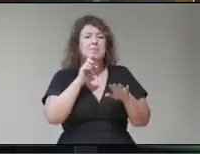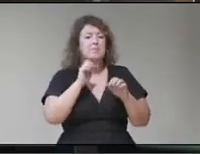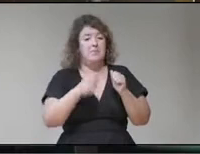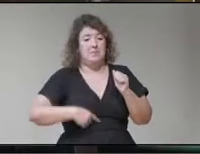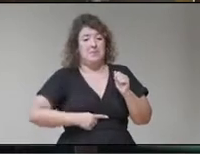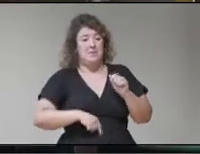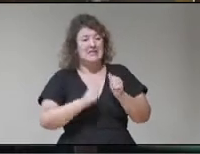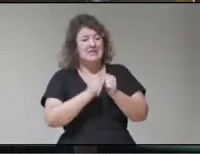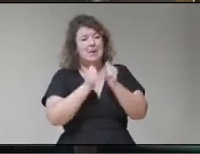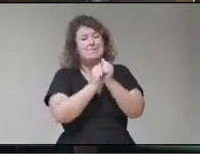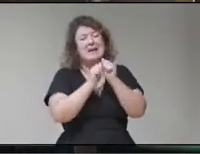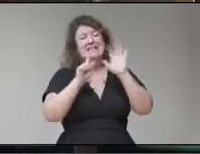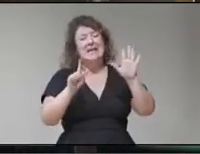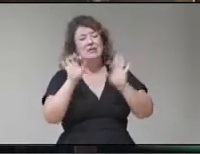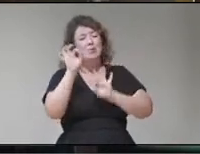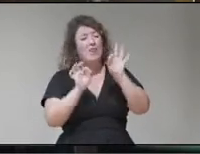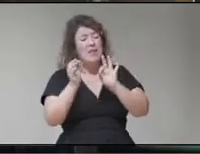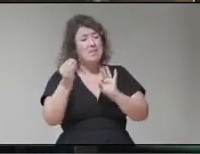26% más